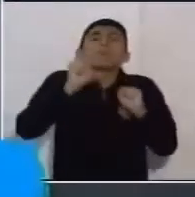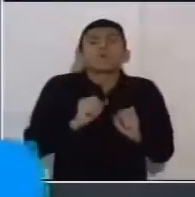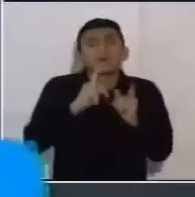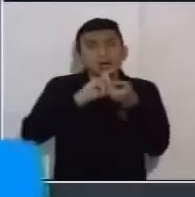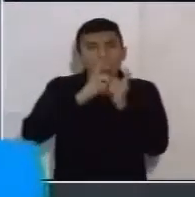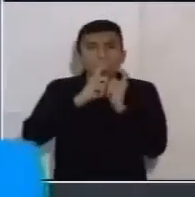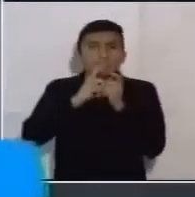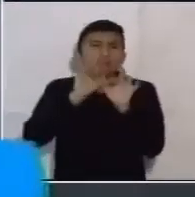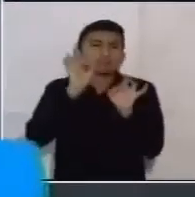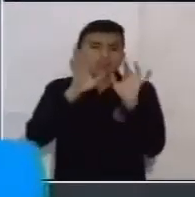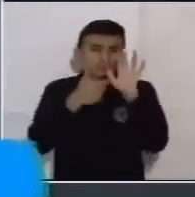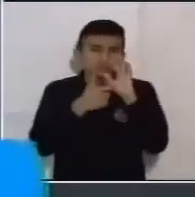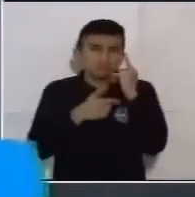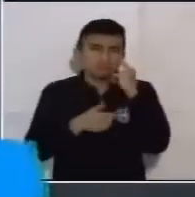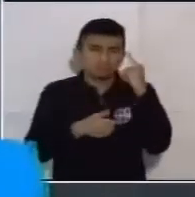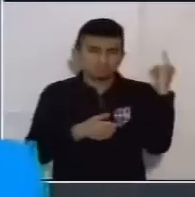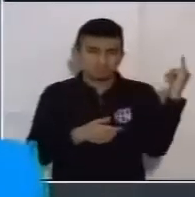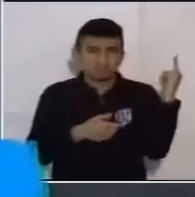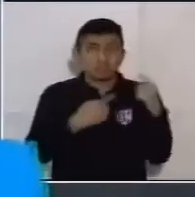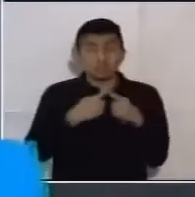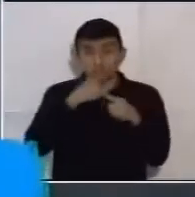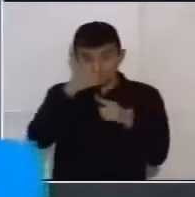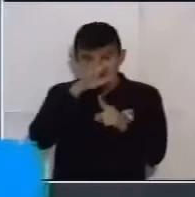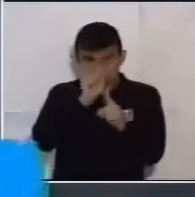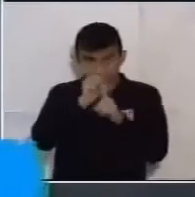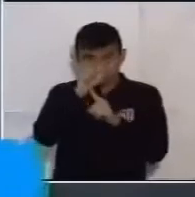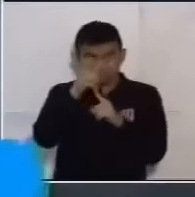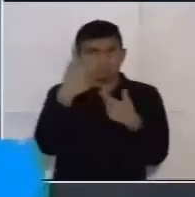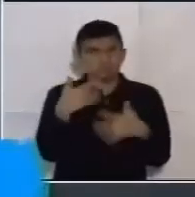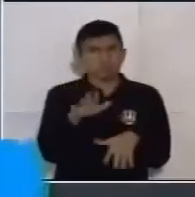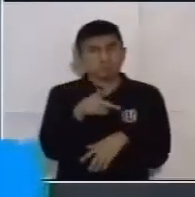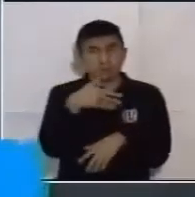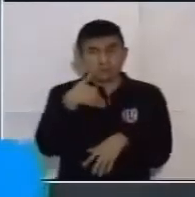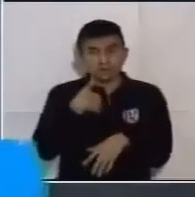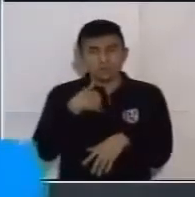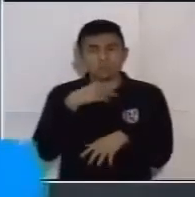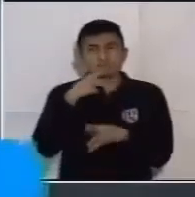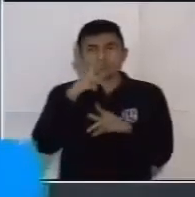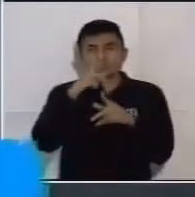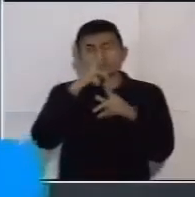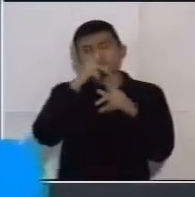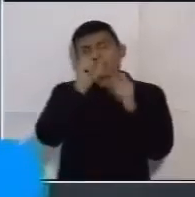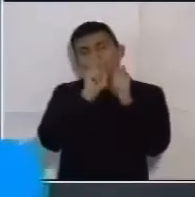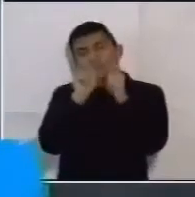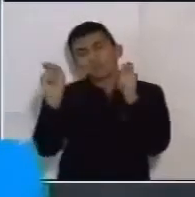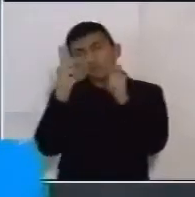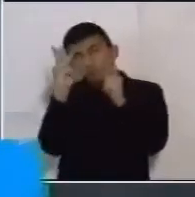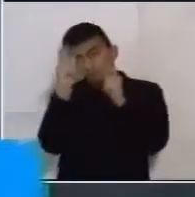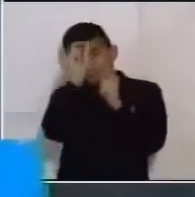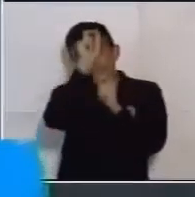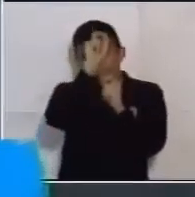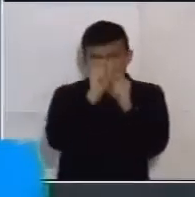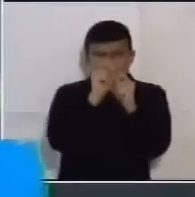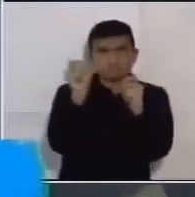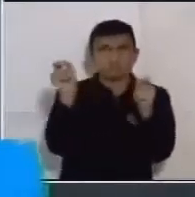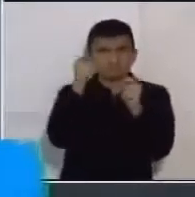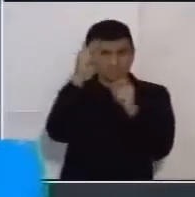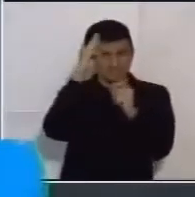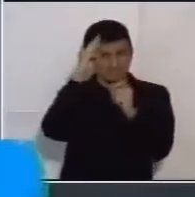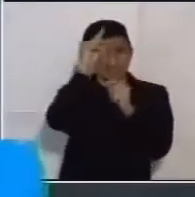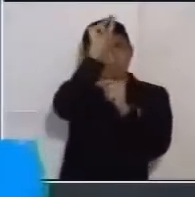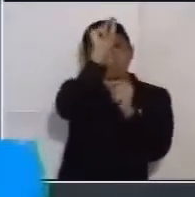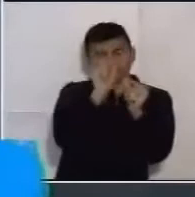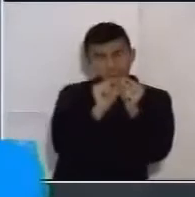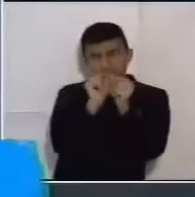ángulos. Pero en este sí nos damos cuenta que hay un lado horizontal y uno vertical, por lo tanto aquí hay un ángulo de 90, es un